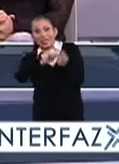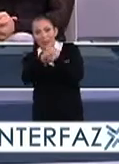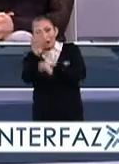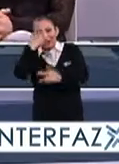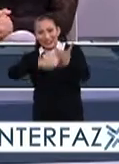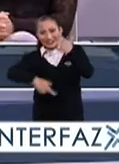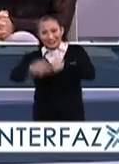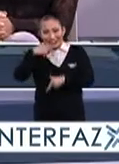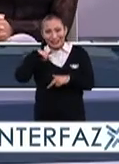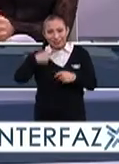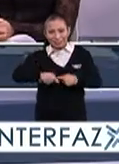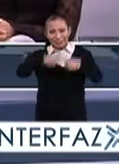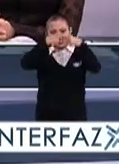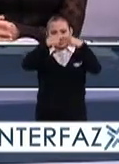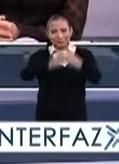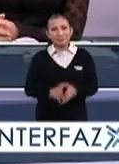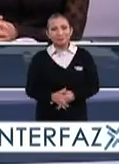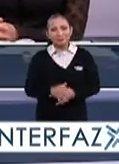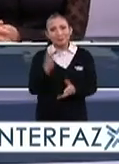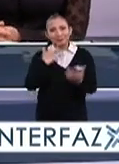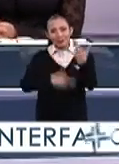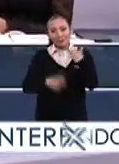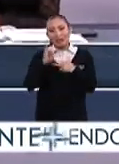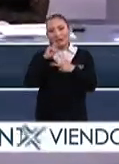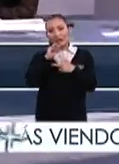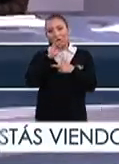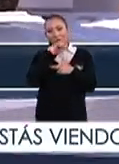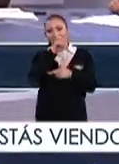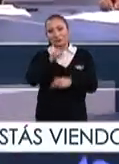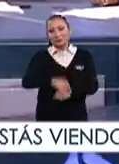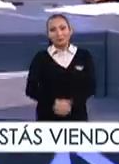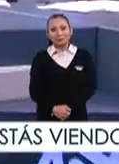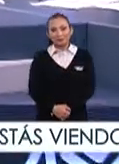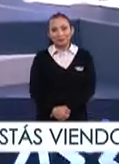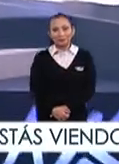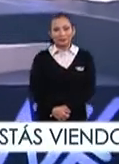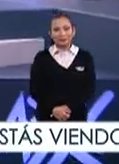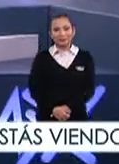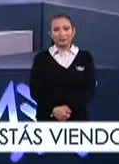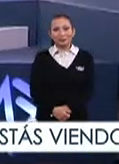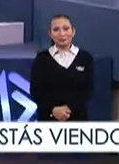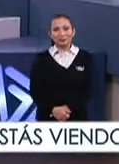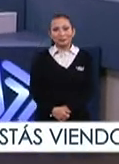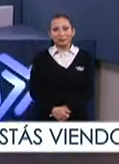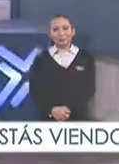cuando regresemos del corte. Bueno, regresamos, esto es Interfaz.